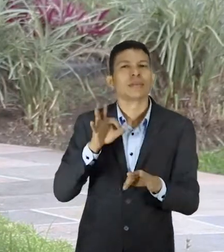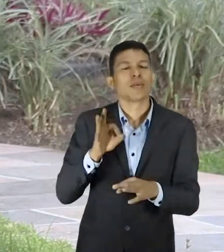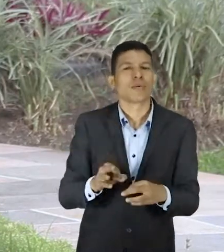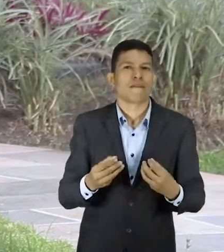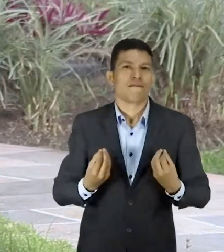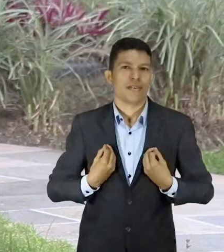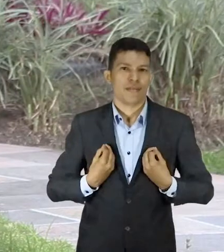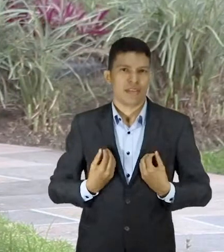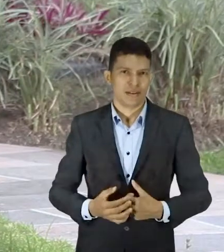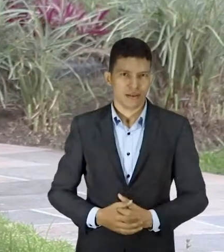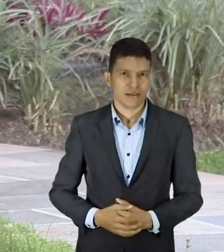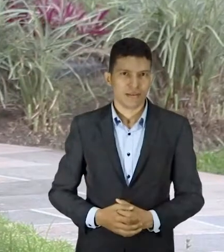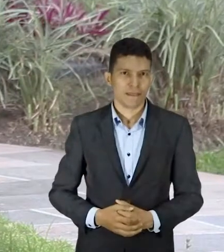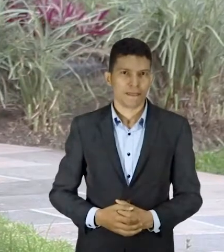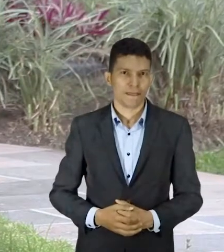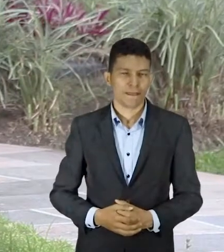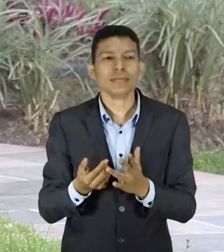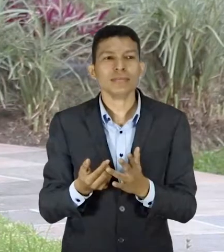con tu esposo.